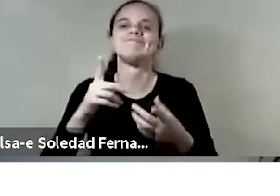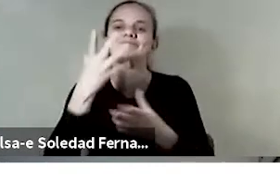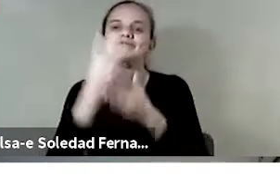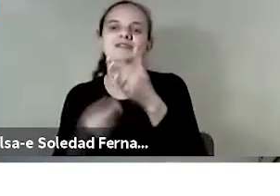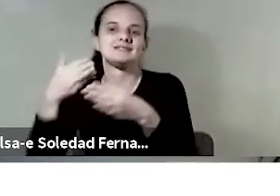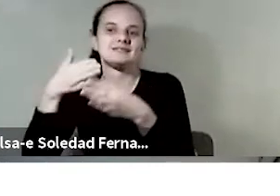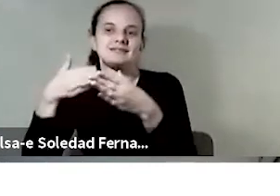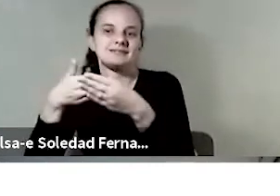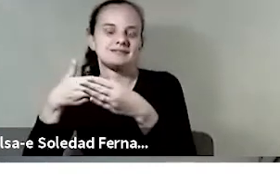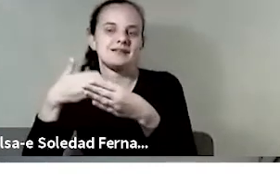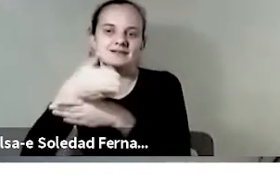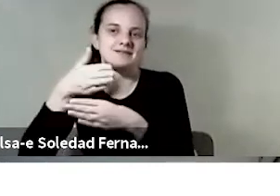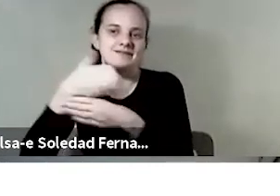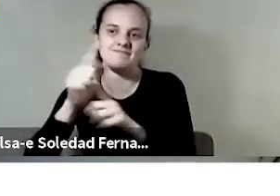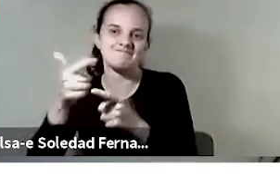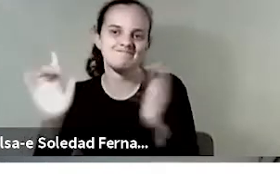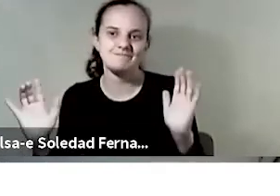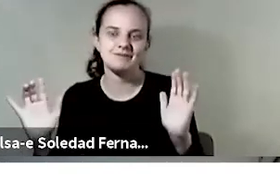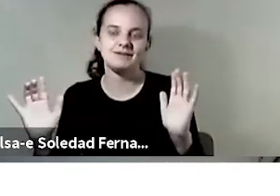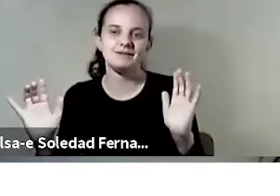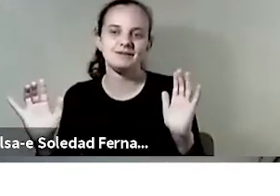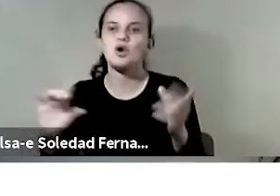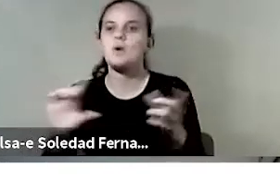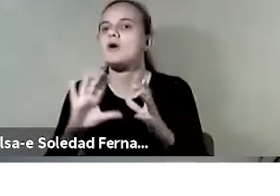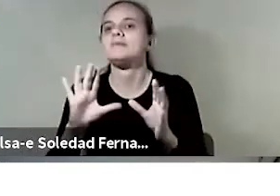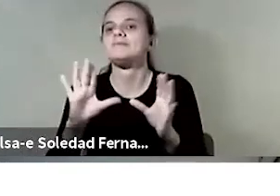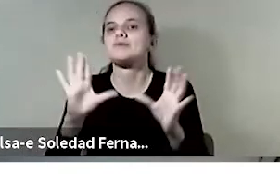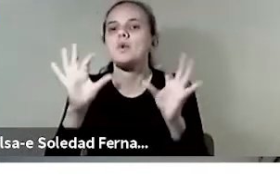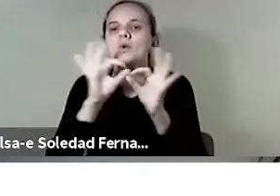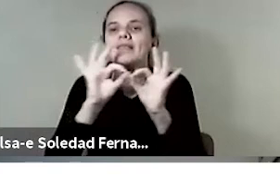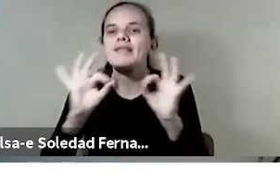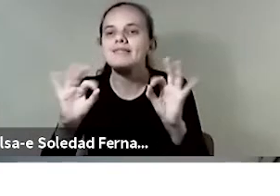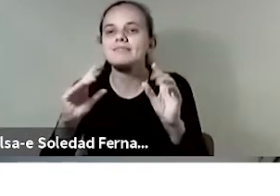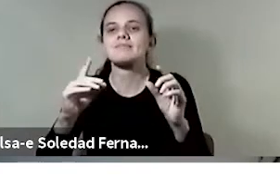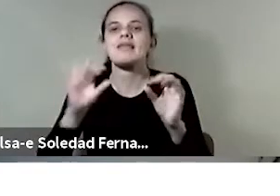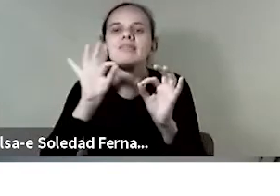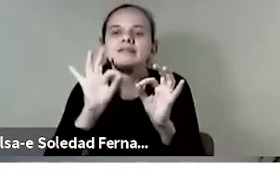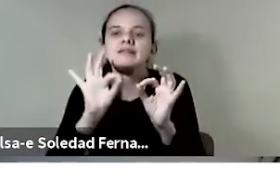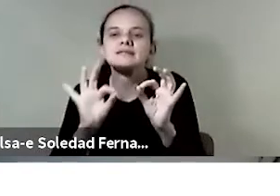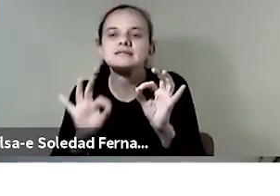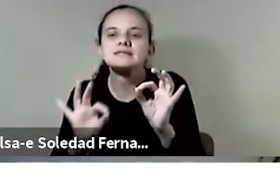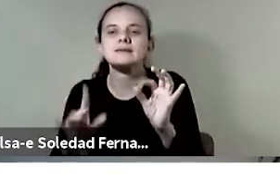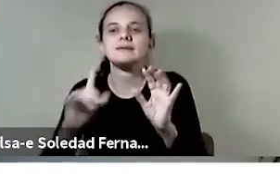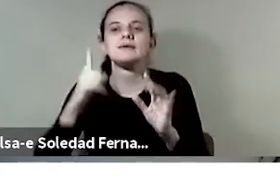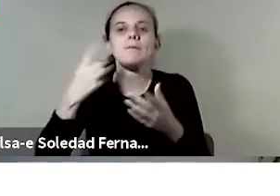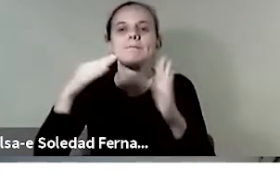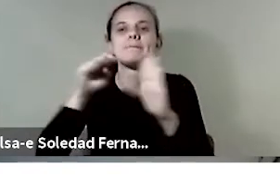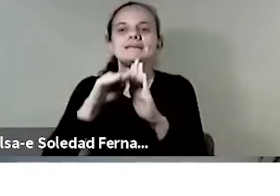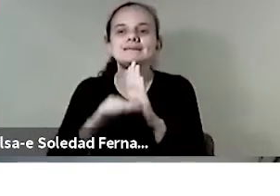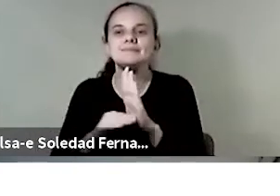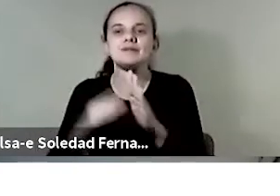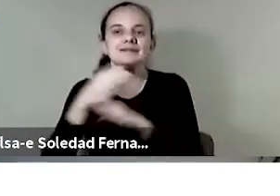como referencia y compararlos con la realidad y saber si tenemos un error de accesibilidad o no. Los criterios son como la unidad